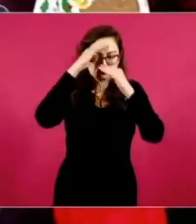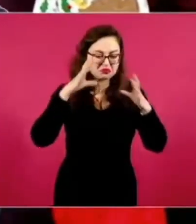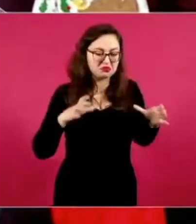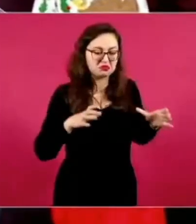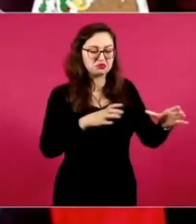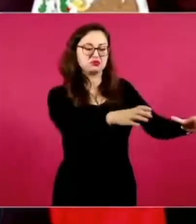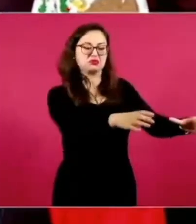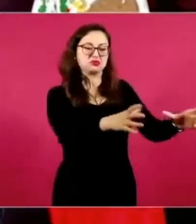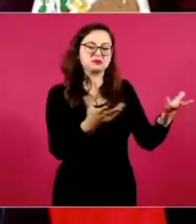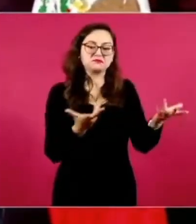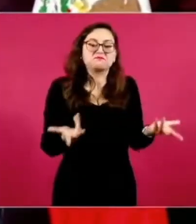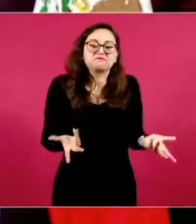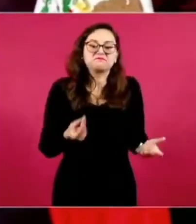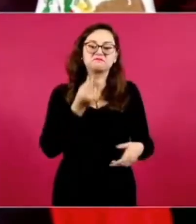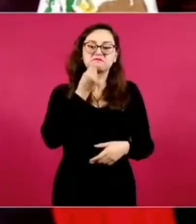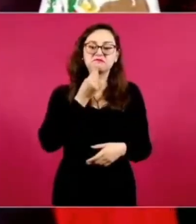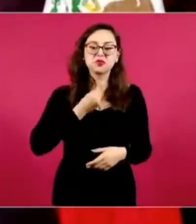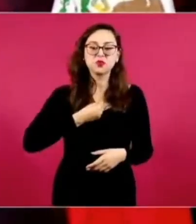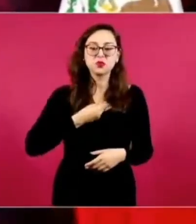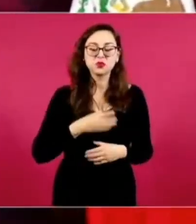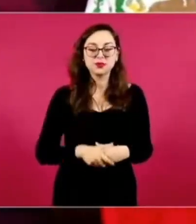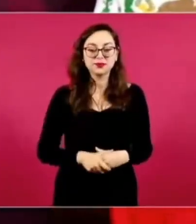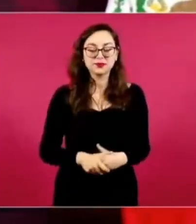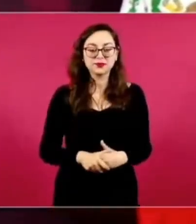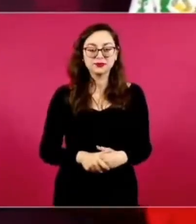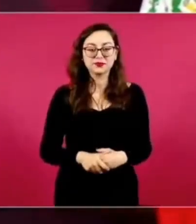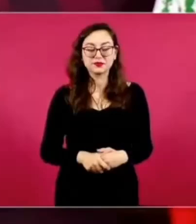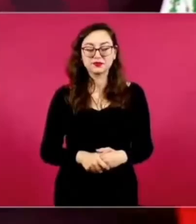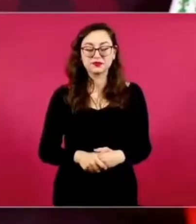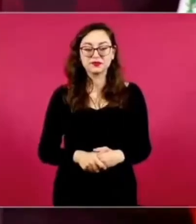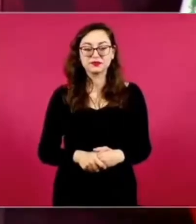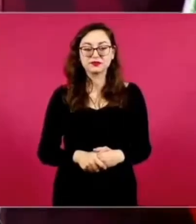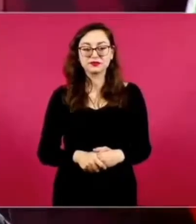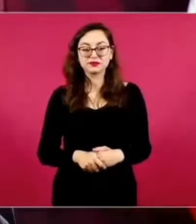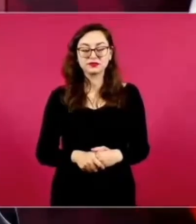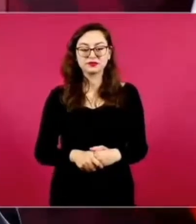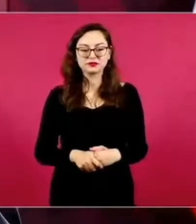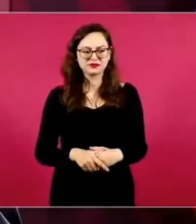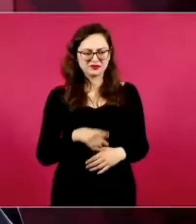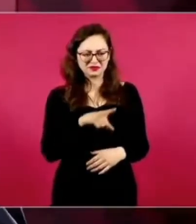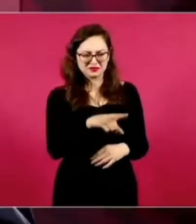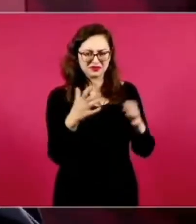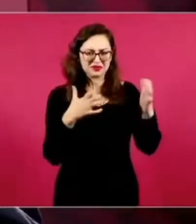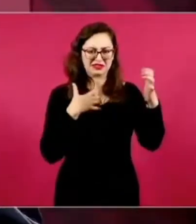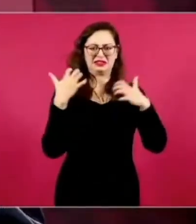¿no? Y entonces, pero no te